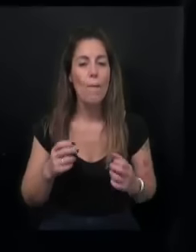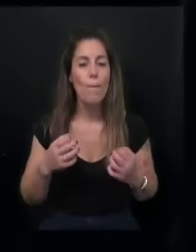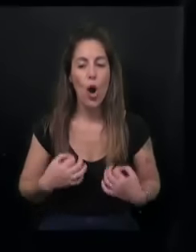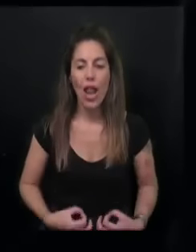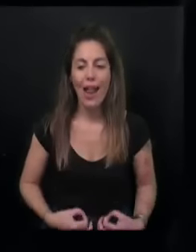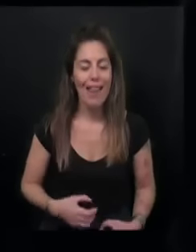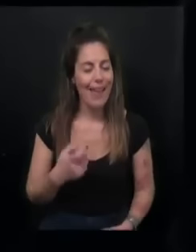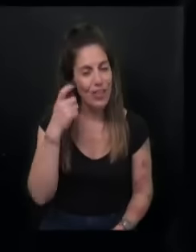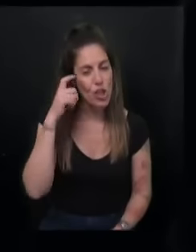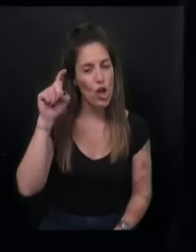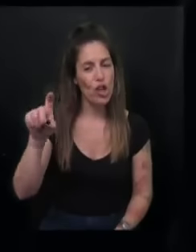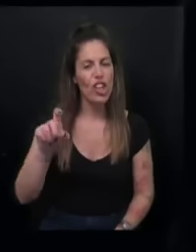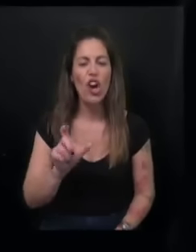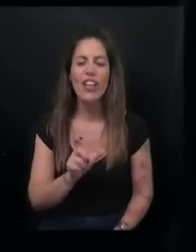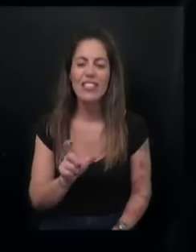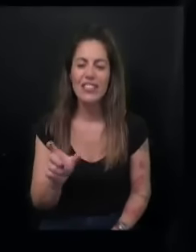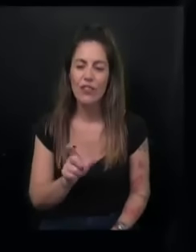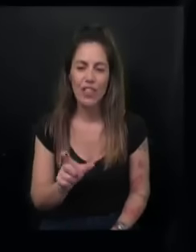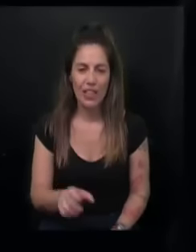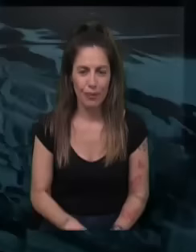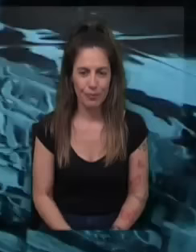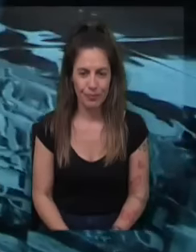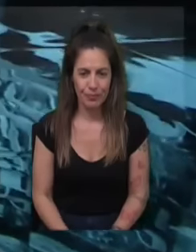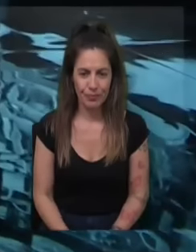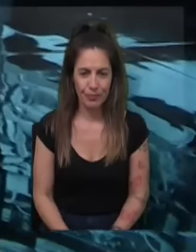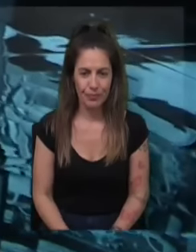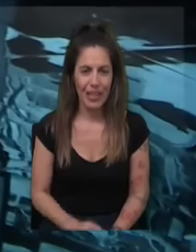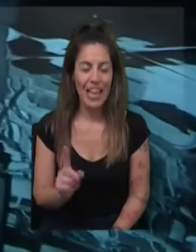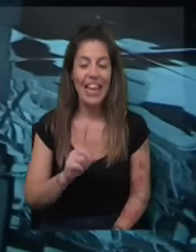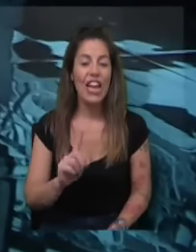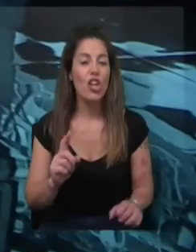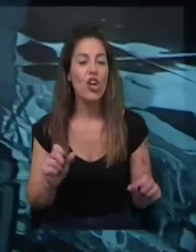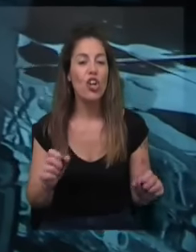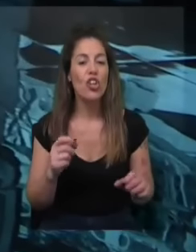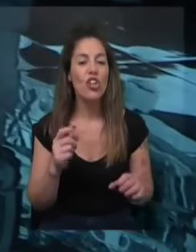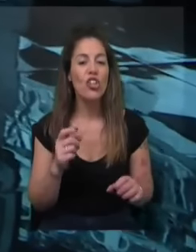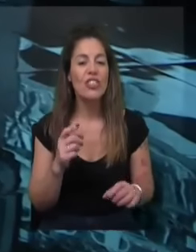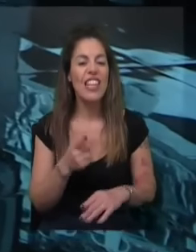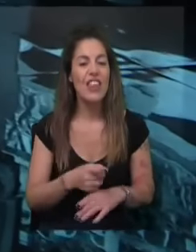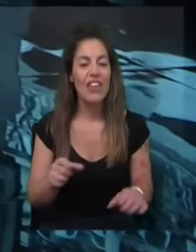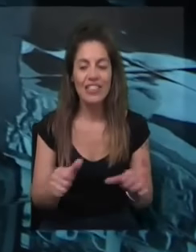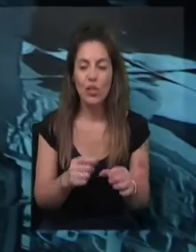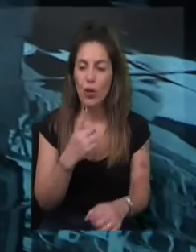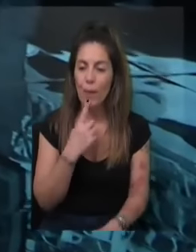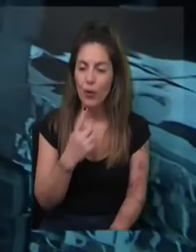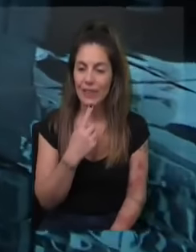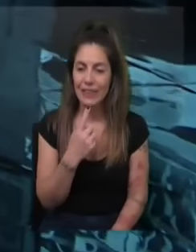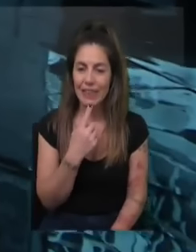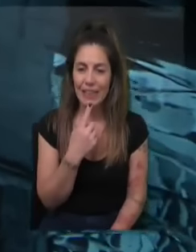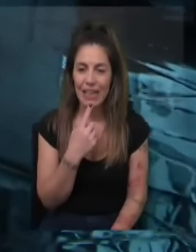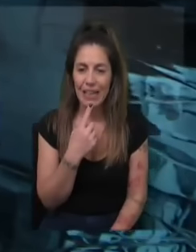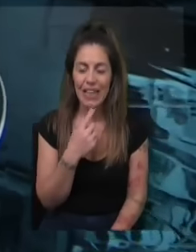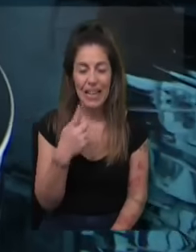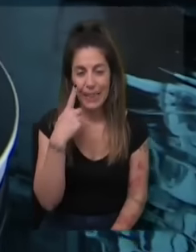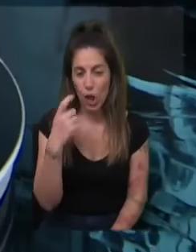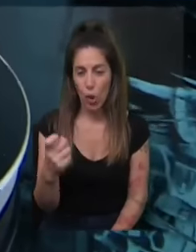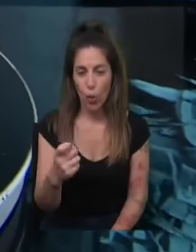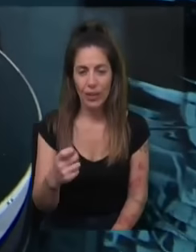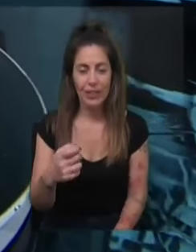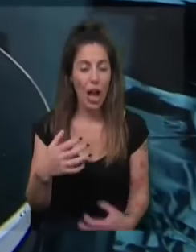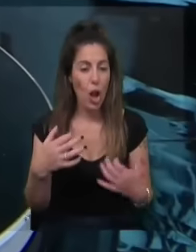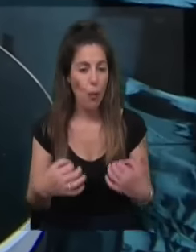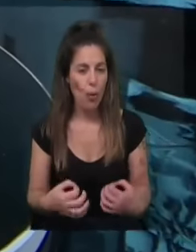ideológico Qué significa que no se debe hacer una política este teniendo en cuenta lo moral lo